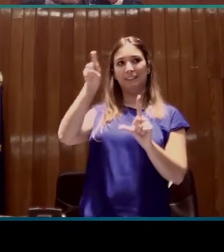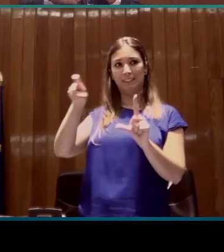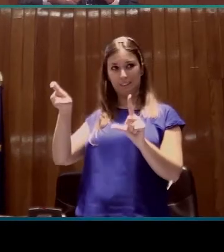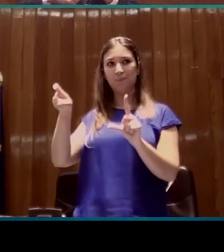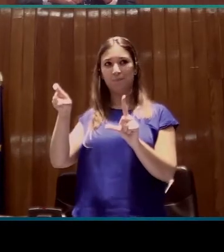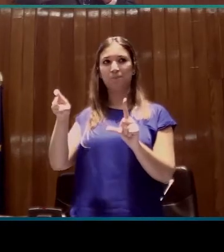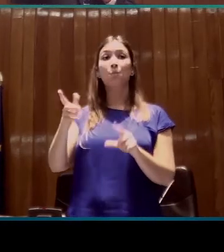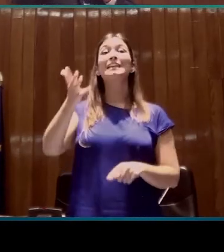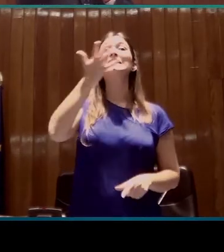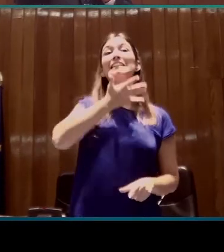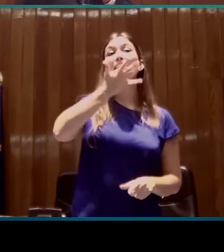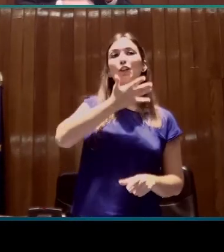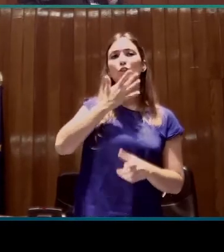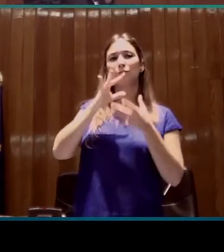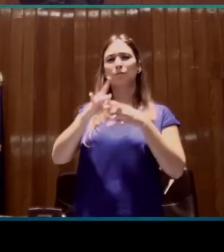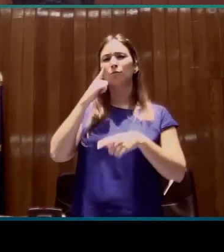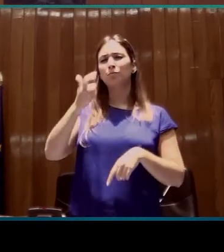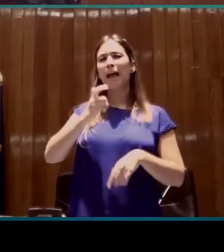le presentaban los signos y